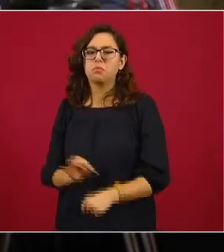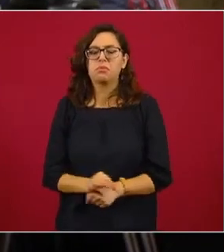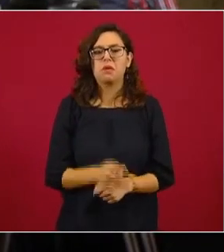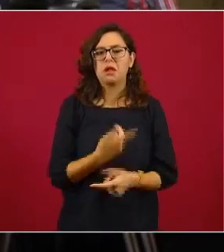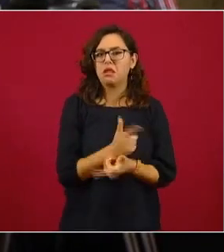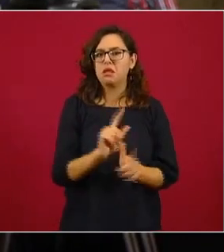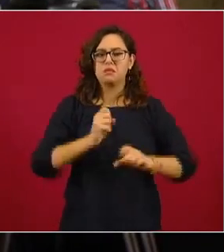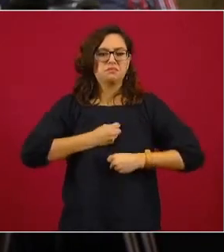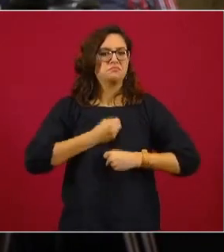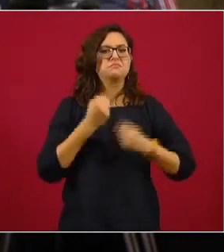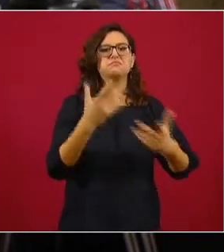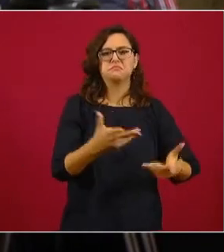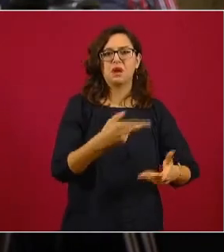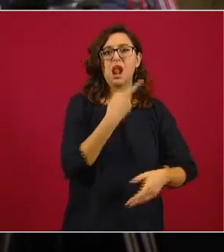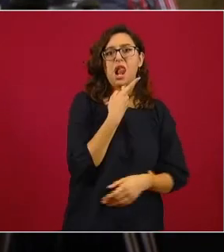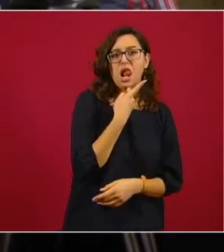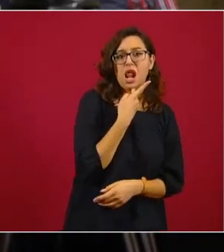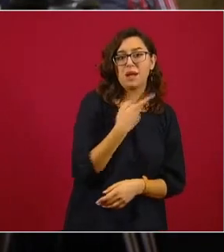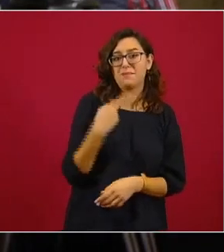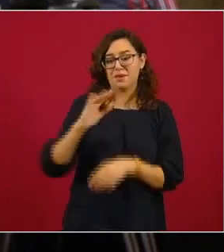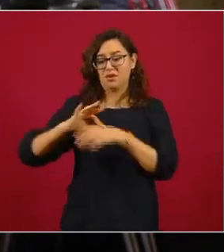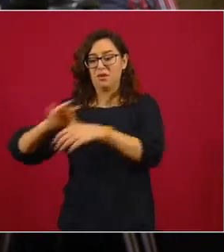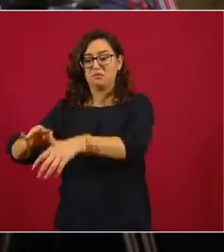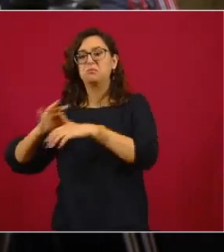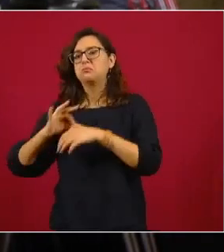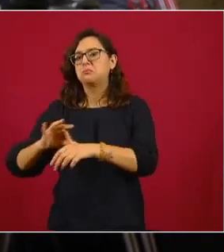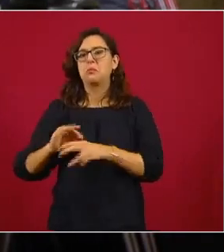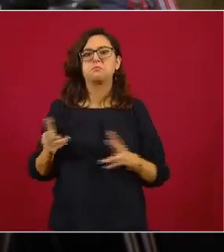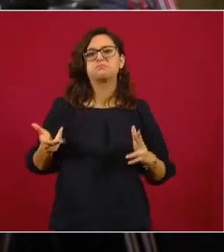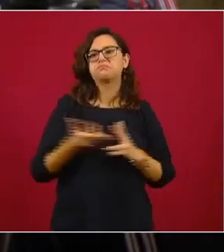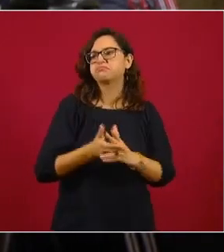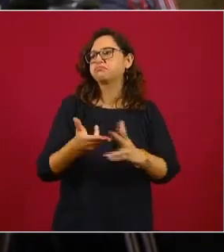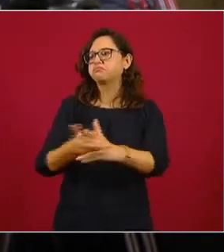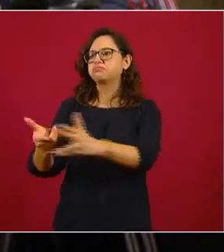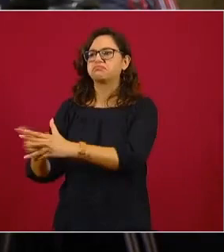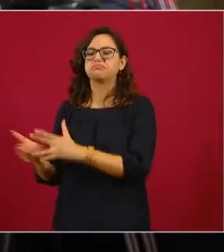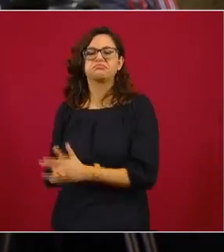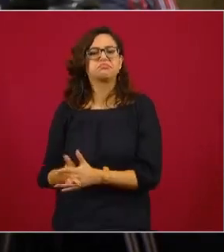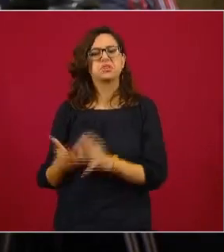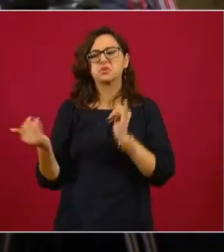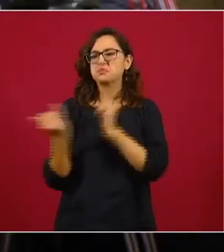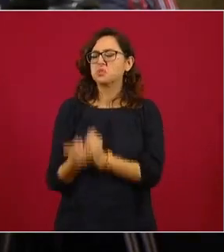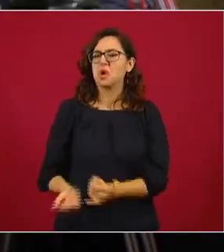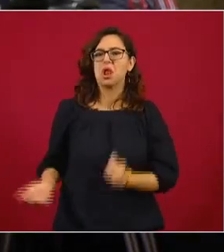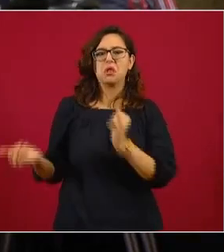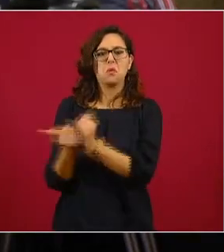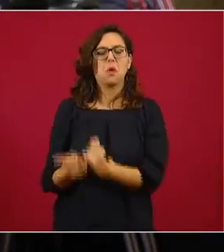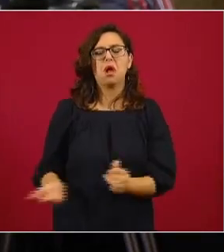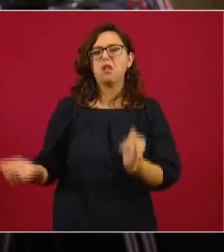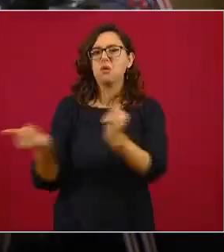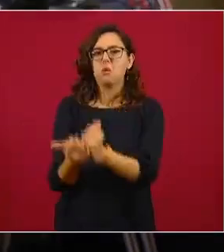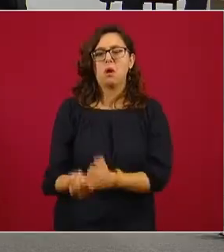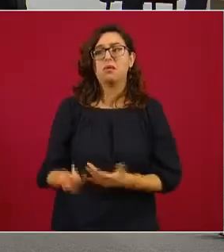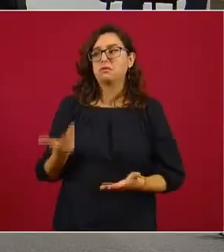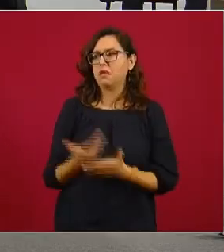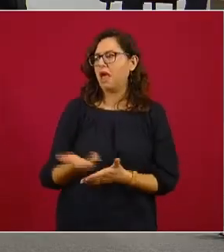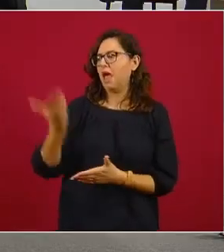todos los casos de periodistas y activistas asesinados, tanto en este gobierno como en el pasado. Cuando no es el poder